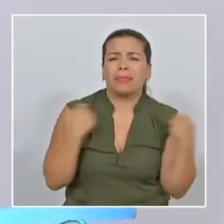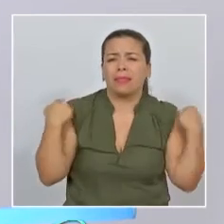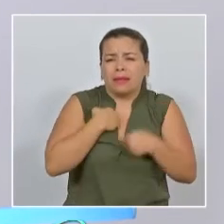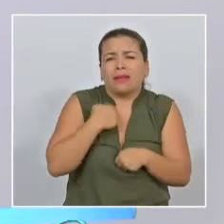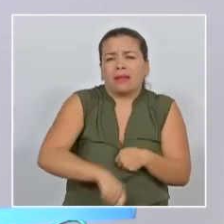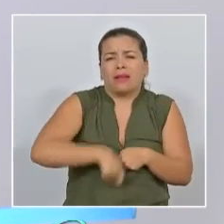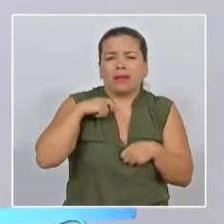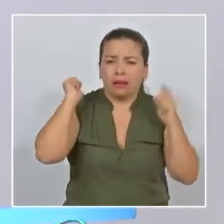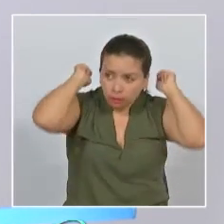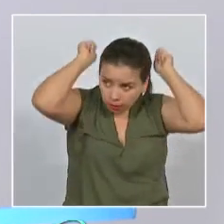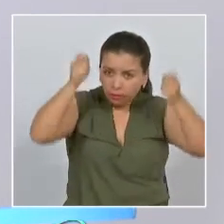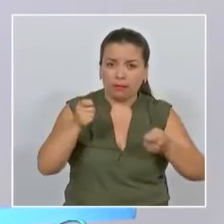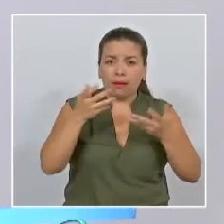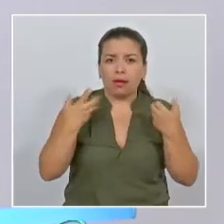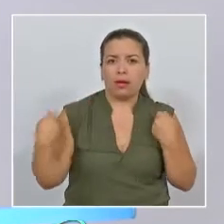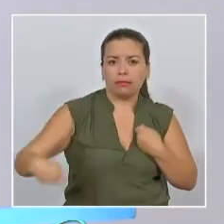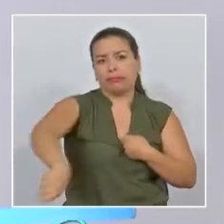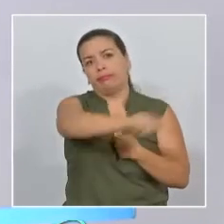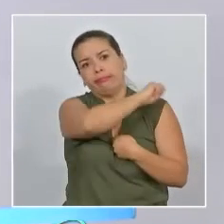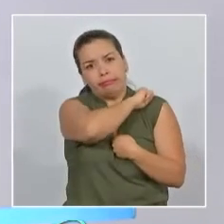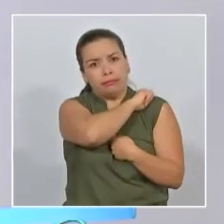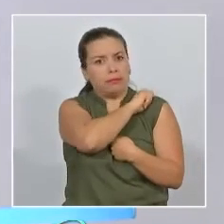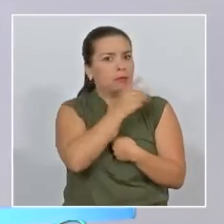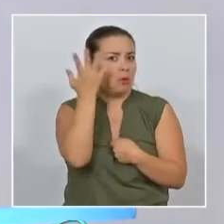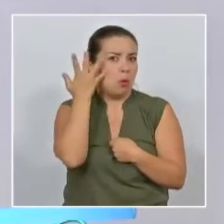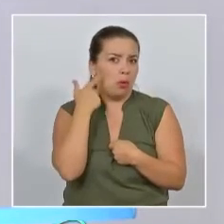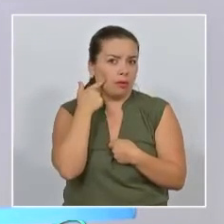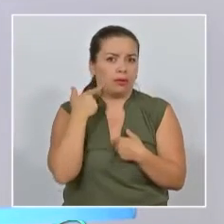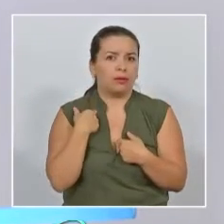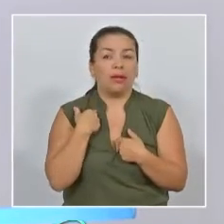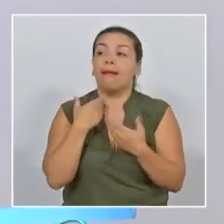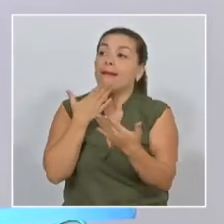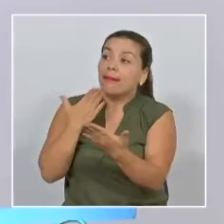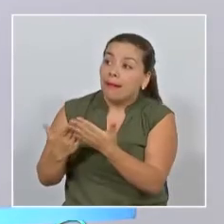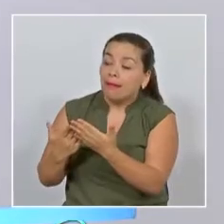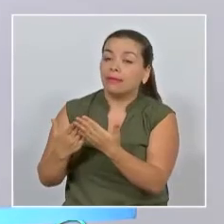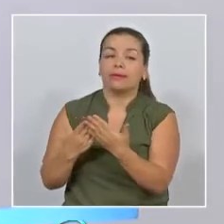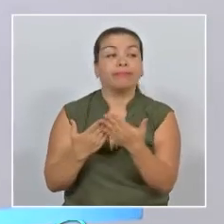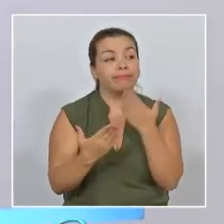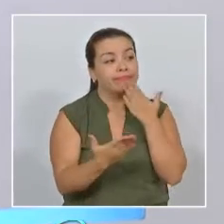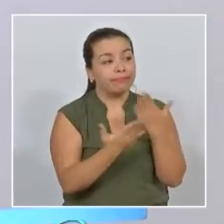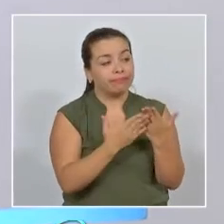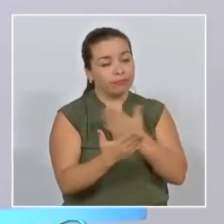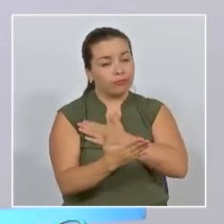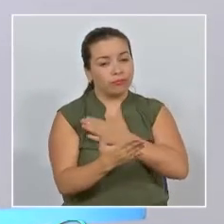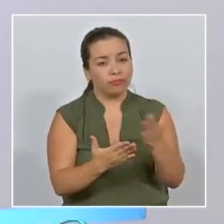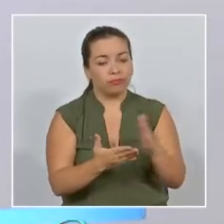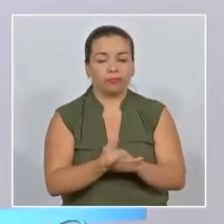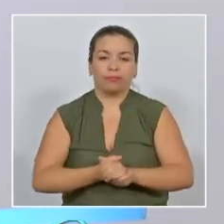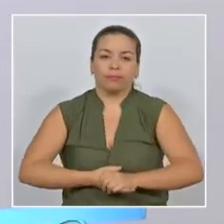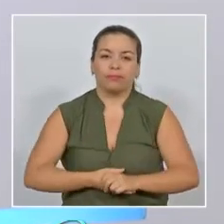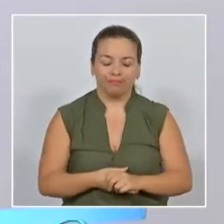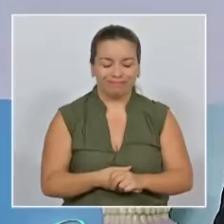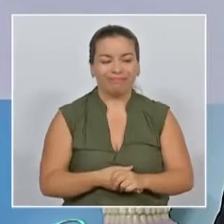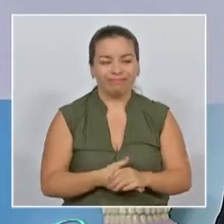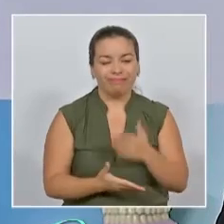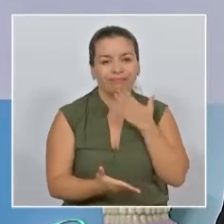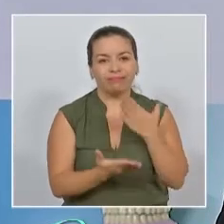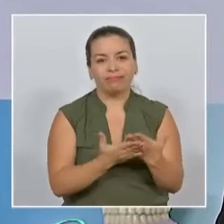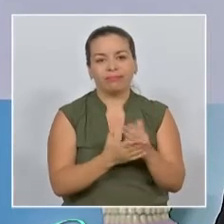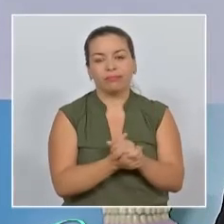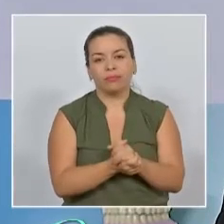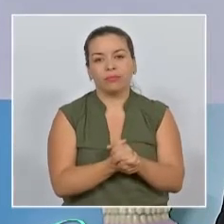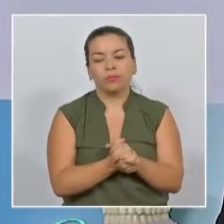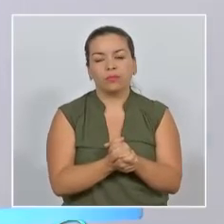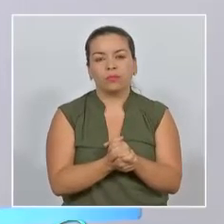Ya quisiera andar con cobija. Gracias, doctor. A usted. Gracias, Iván. Muy amable. Gracias. Bendiciones para los dos. Tan linda, gracias por su comunicación.